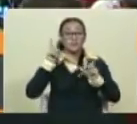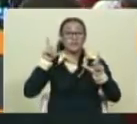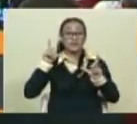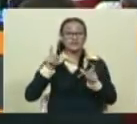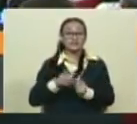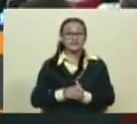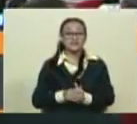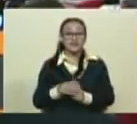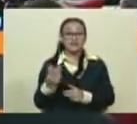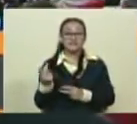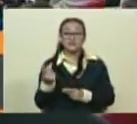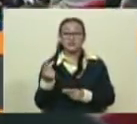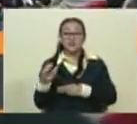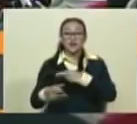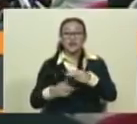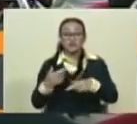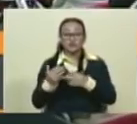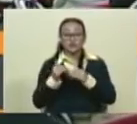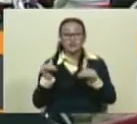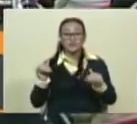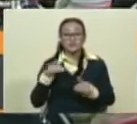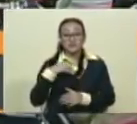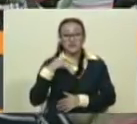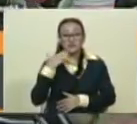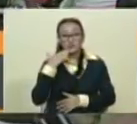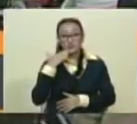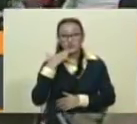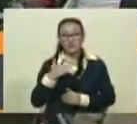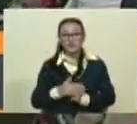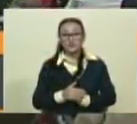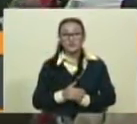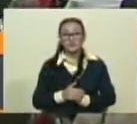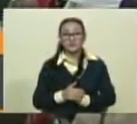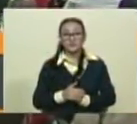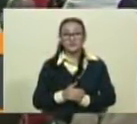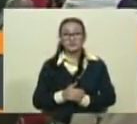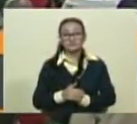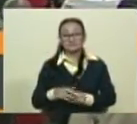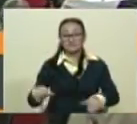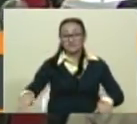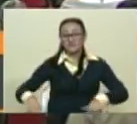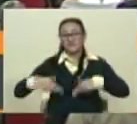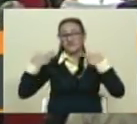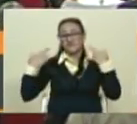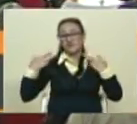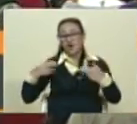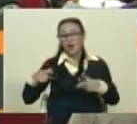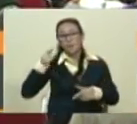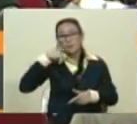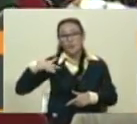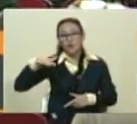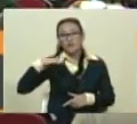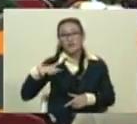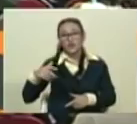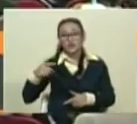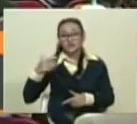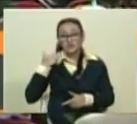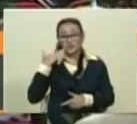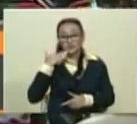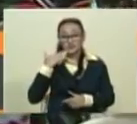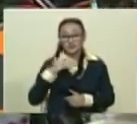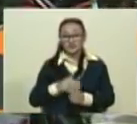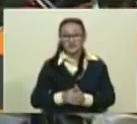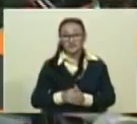segunda revolución de independencia de los Estados Unidos. Se rebelarían los pueblos de Estados Unidos. Más temprano que tarde, la campana de